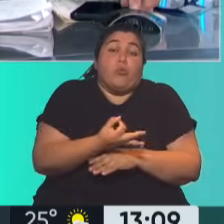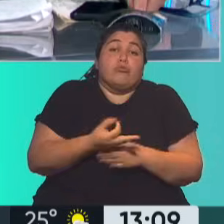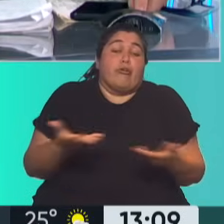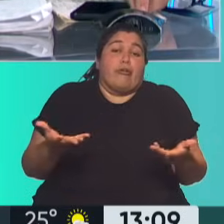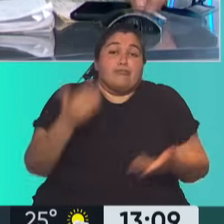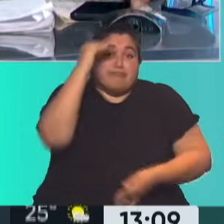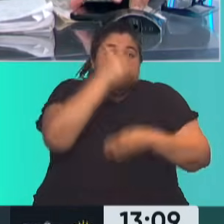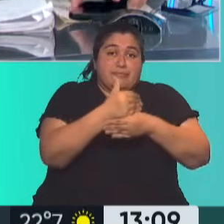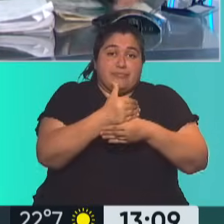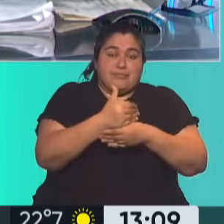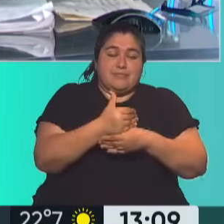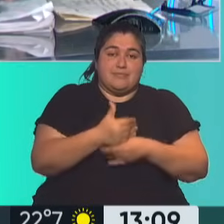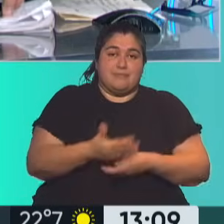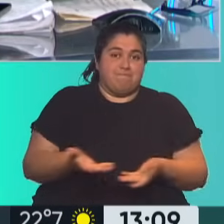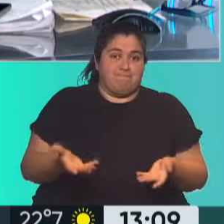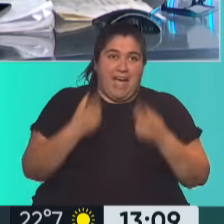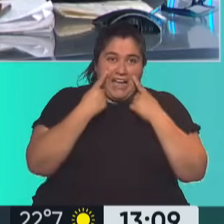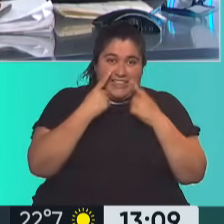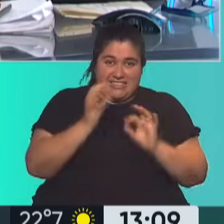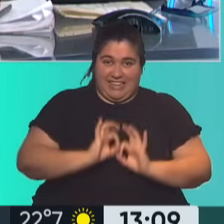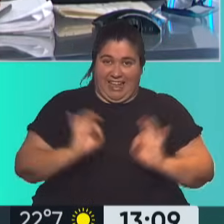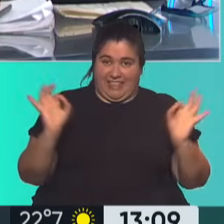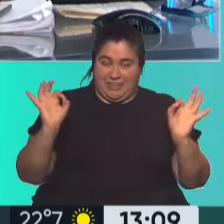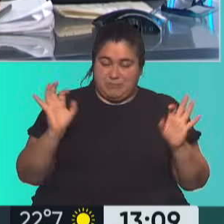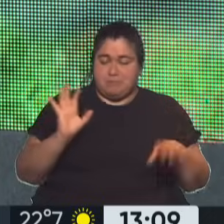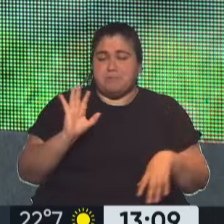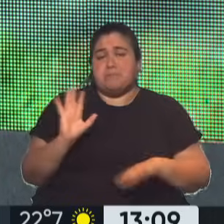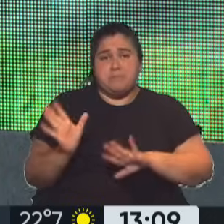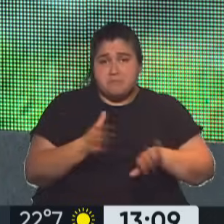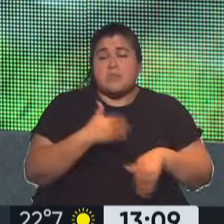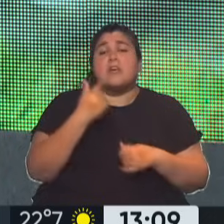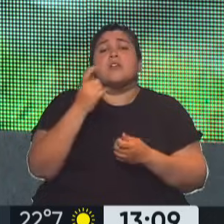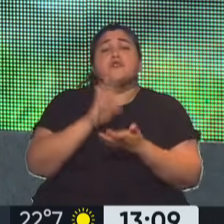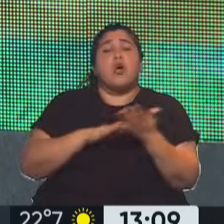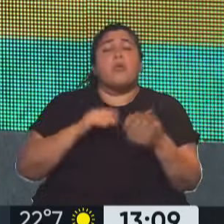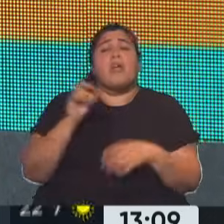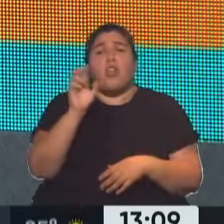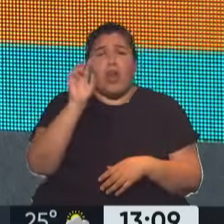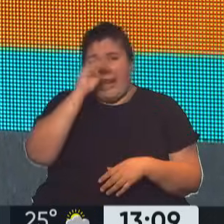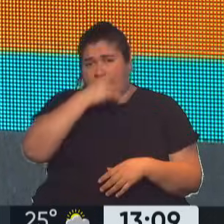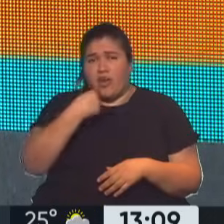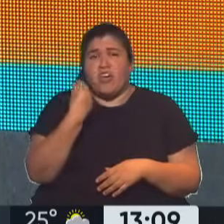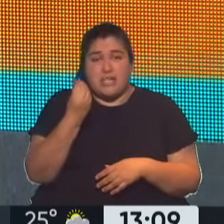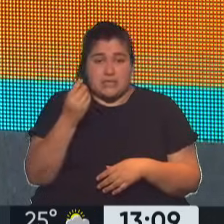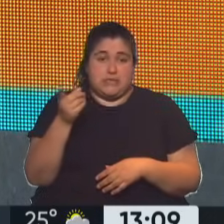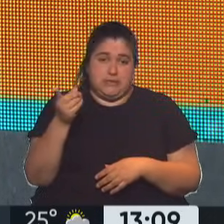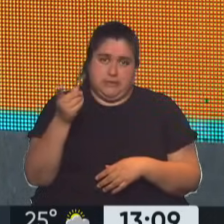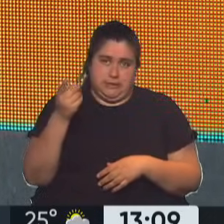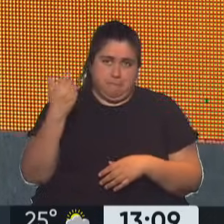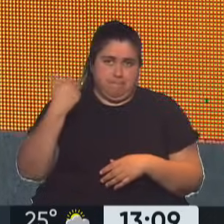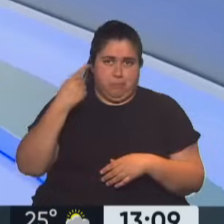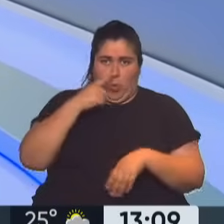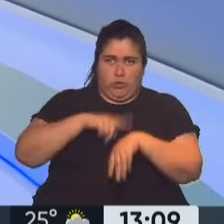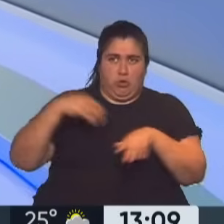con las puertas cerradas es decir Nadie atiende en este caso y si hablamos de dólar ilegal en los últimos días sonó mucho mucho un